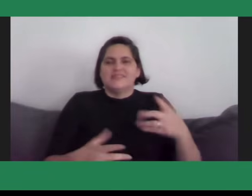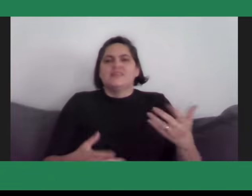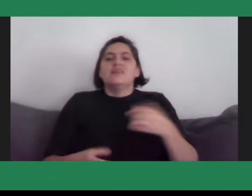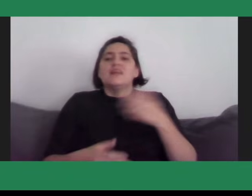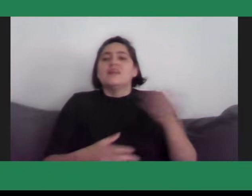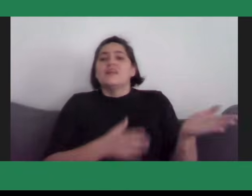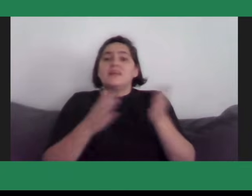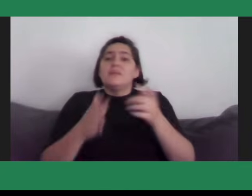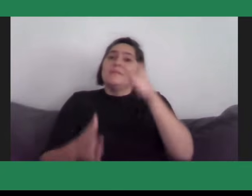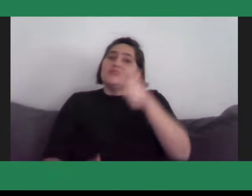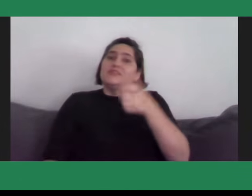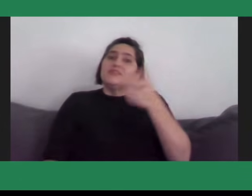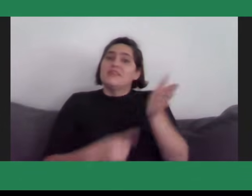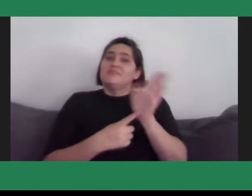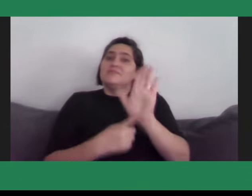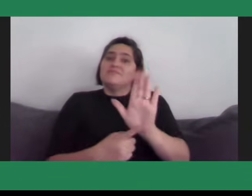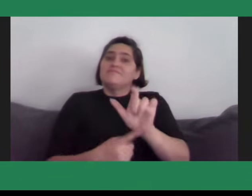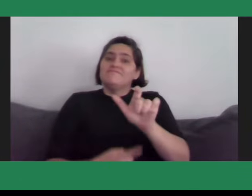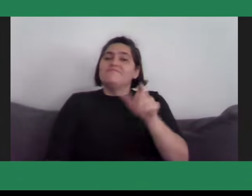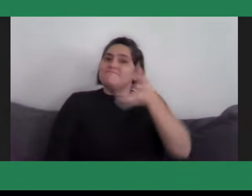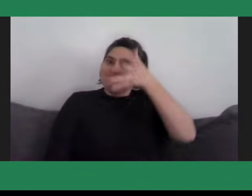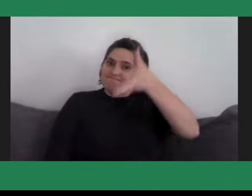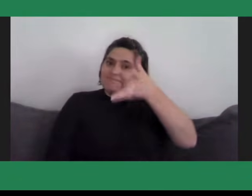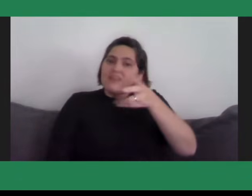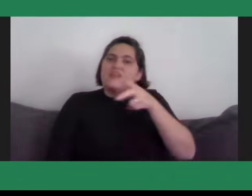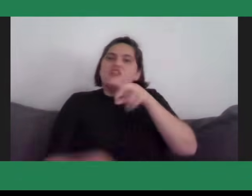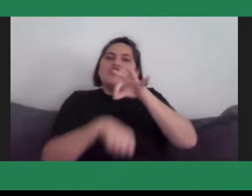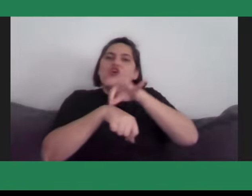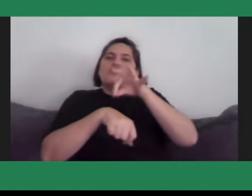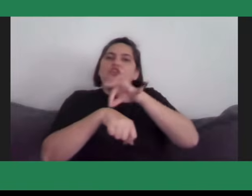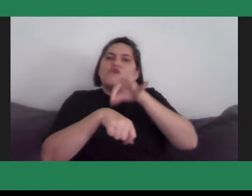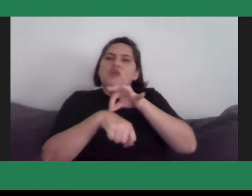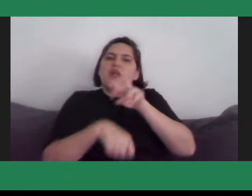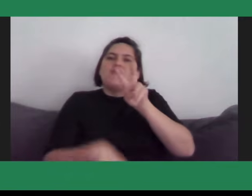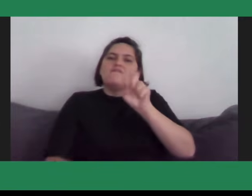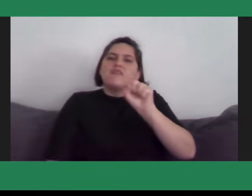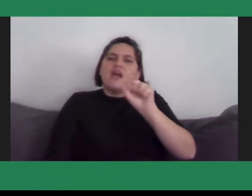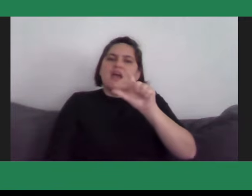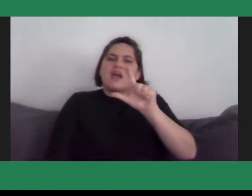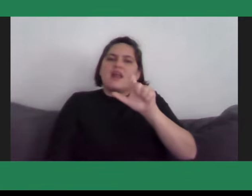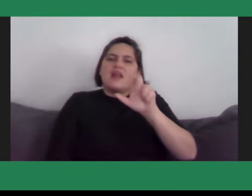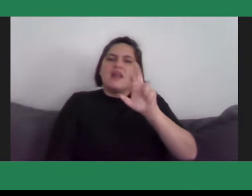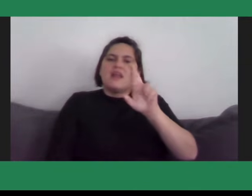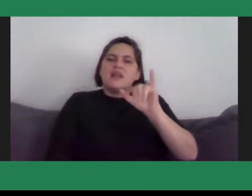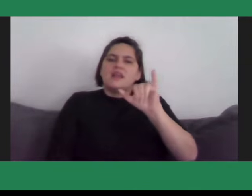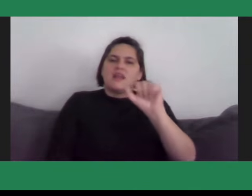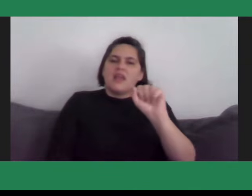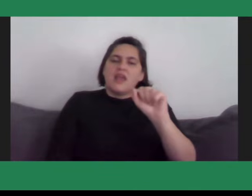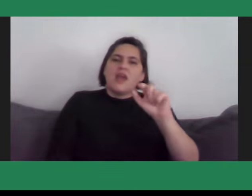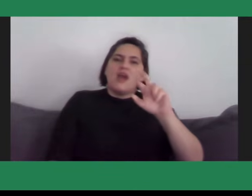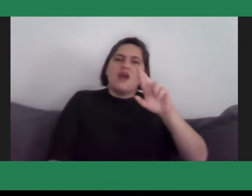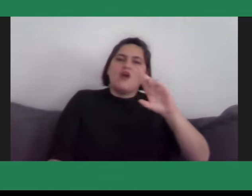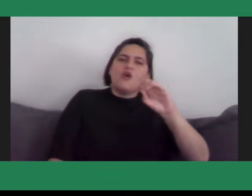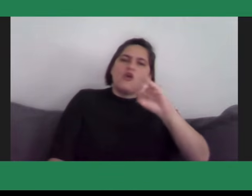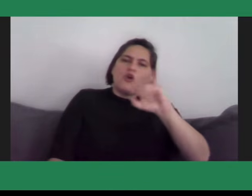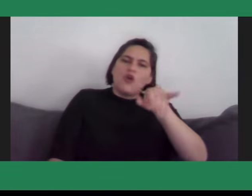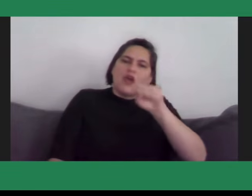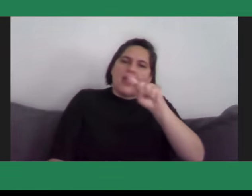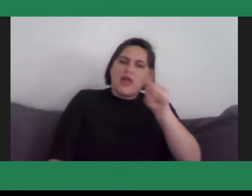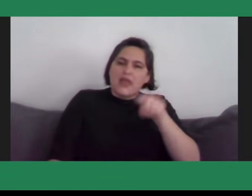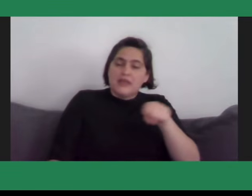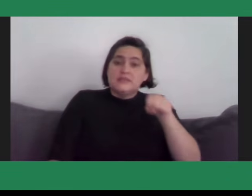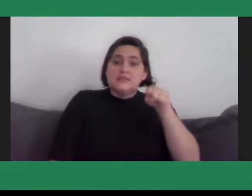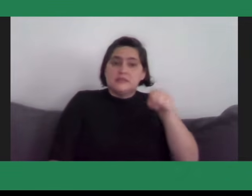la doctora Valeria Rojas Osorio. Ella es neuropediatra, es jefa del programa de autismo del Hospital Gustavo Frique,